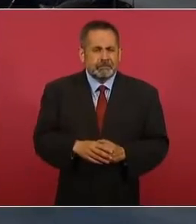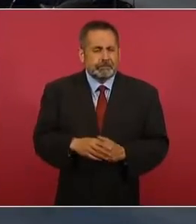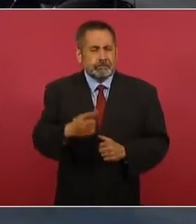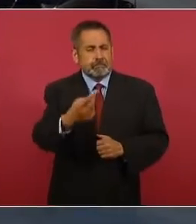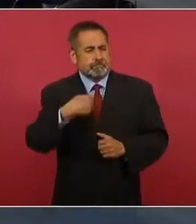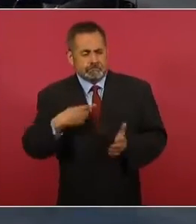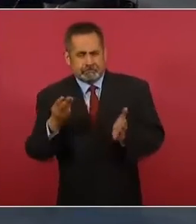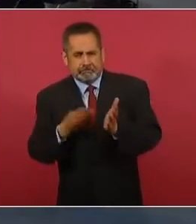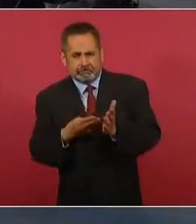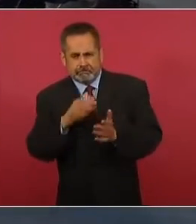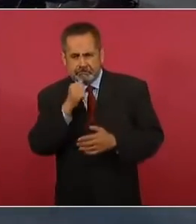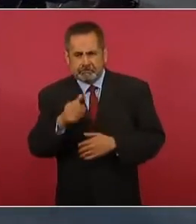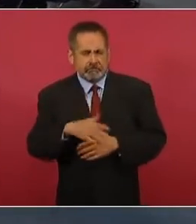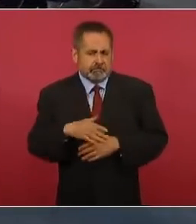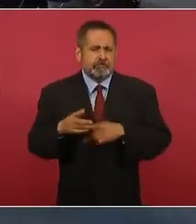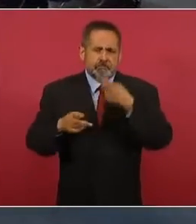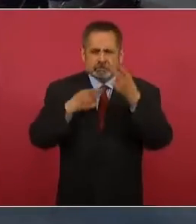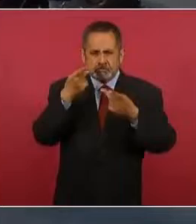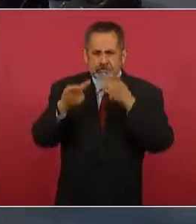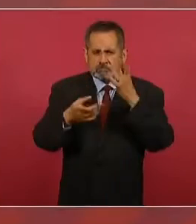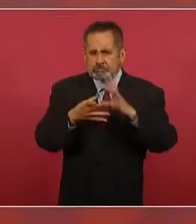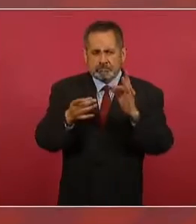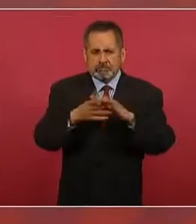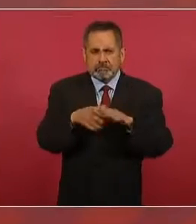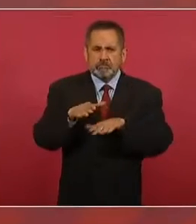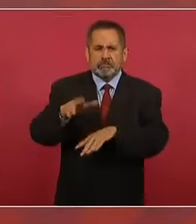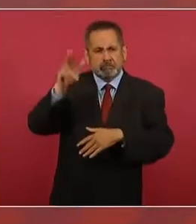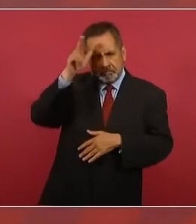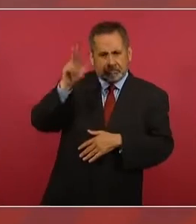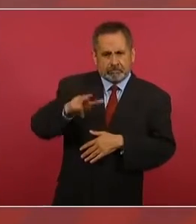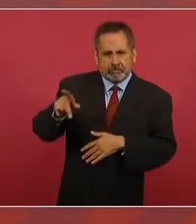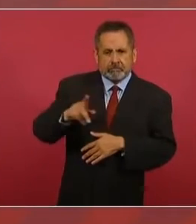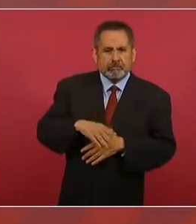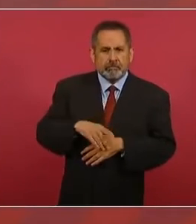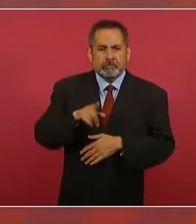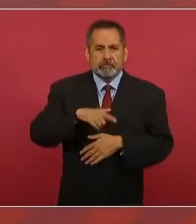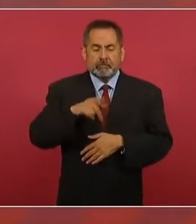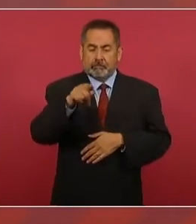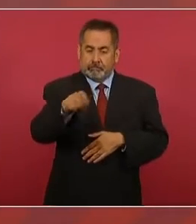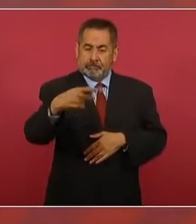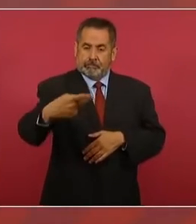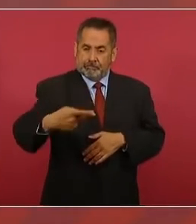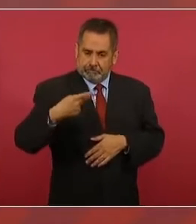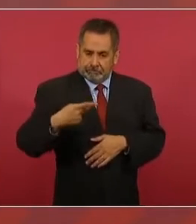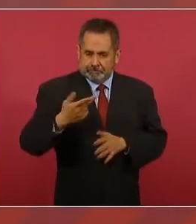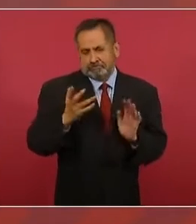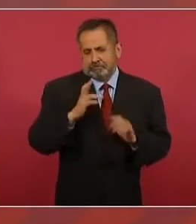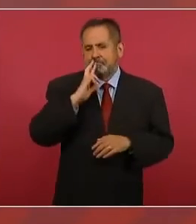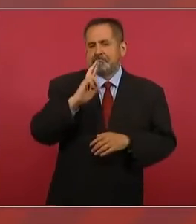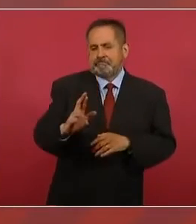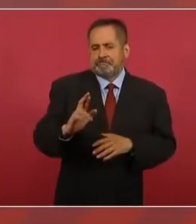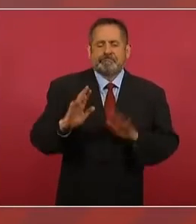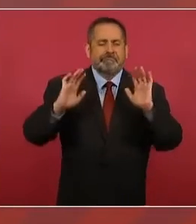multar por estar hablando de esto, de Hidalgo, porque tú me lo preguntaste y además